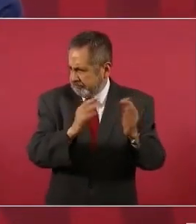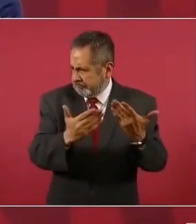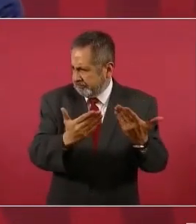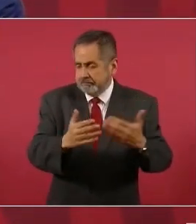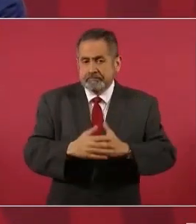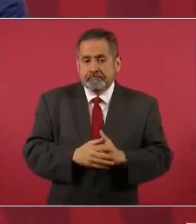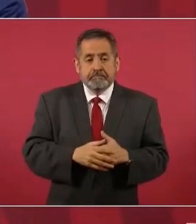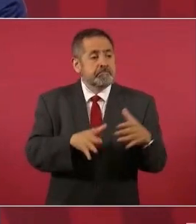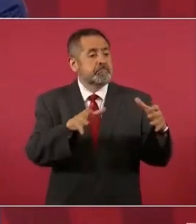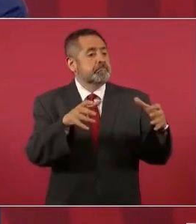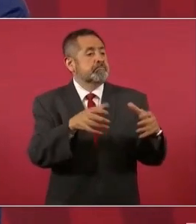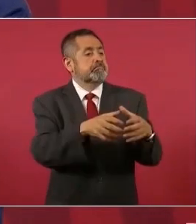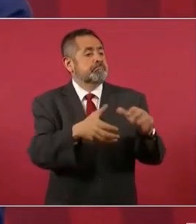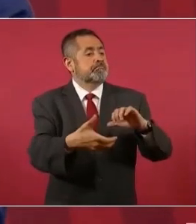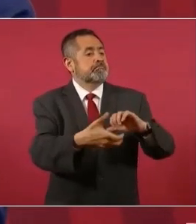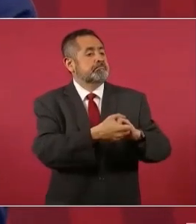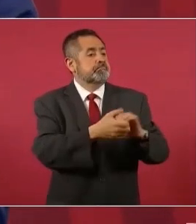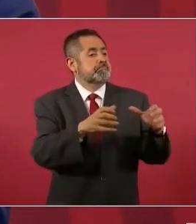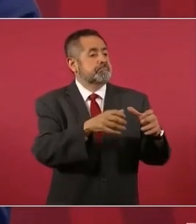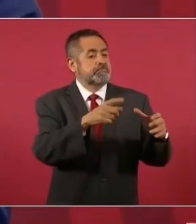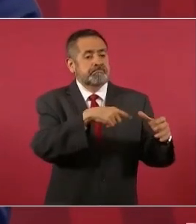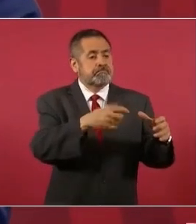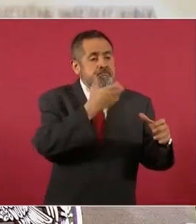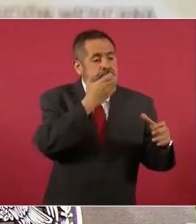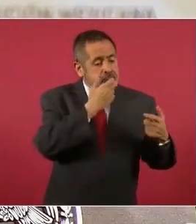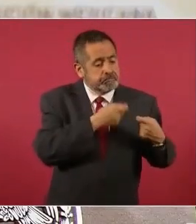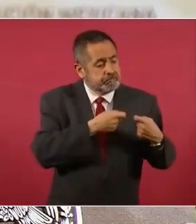el bloque conservador.